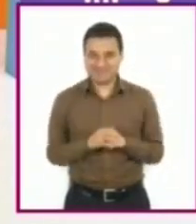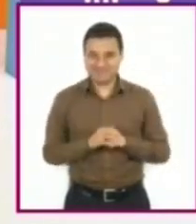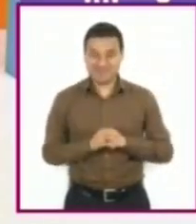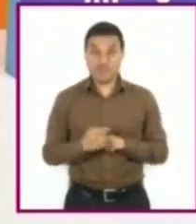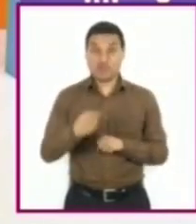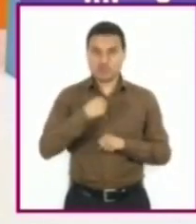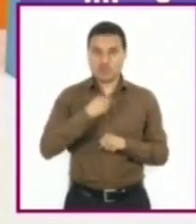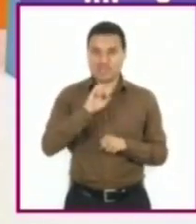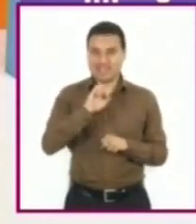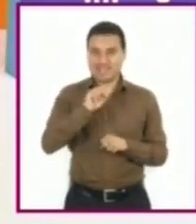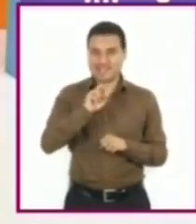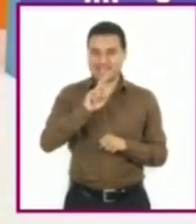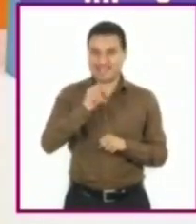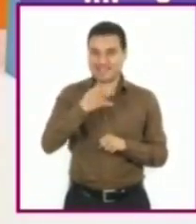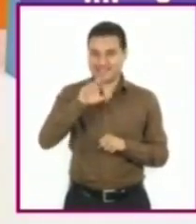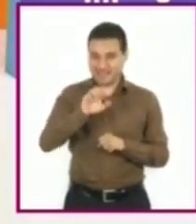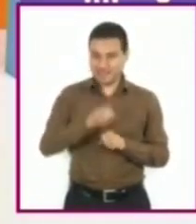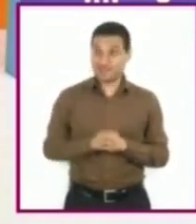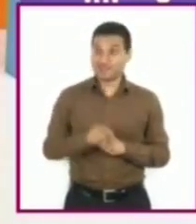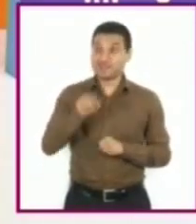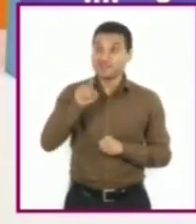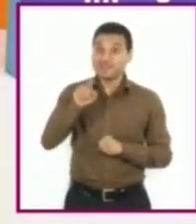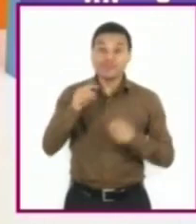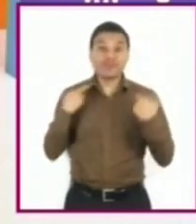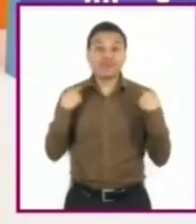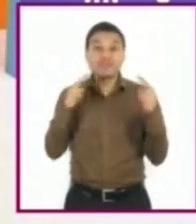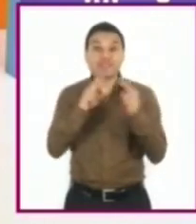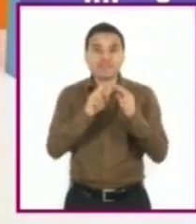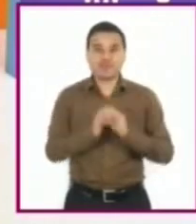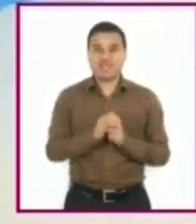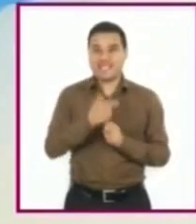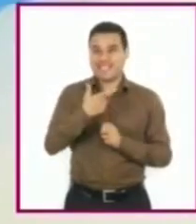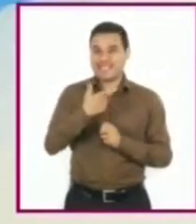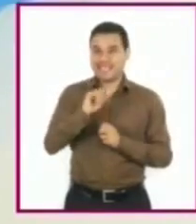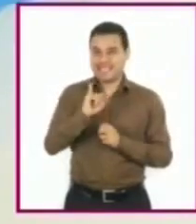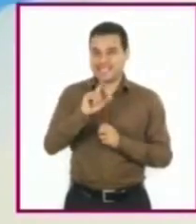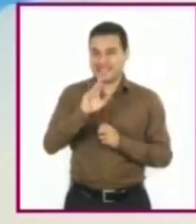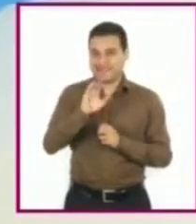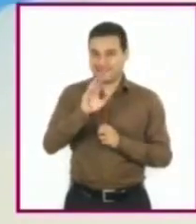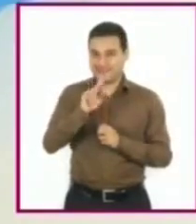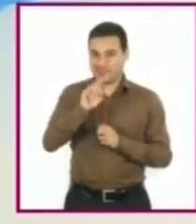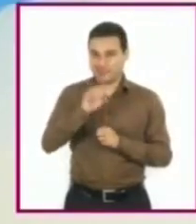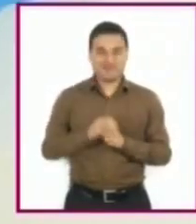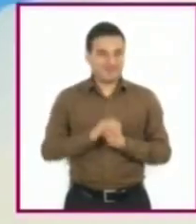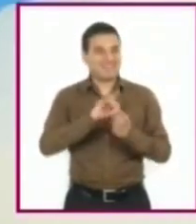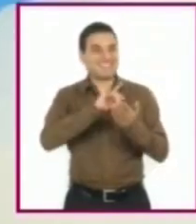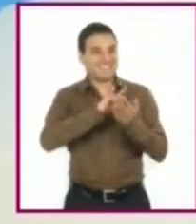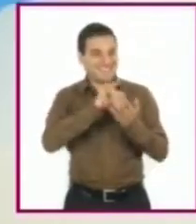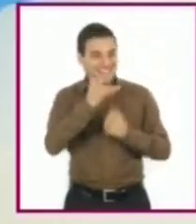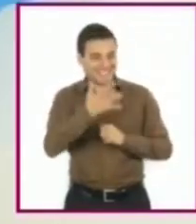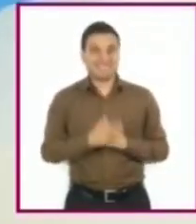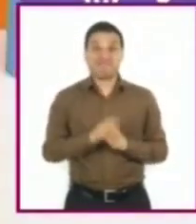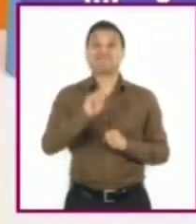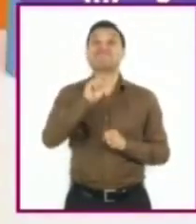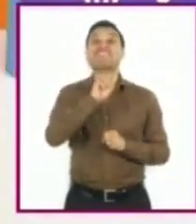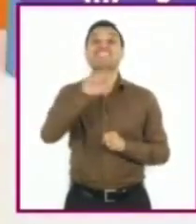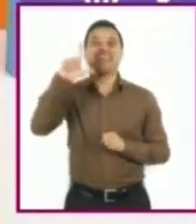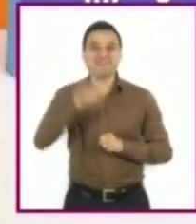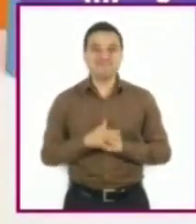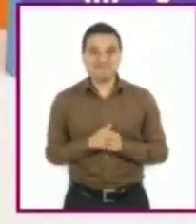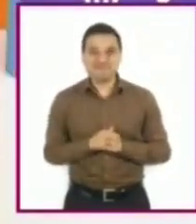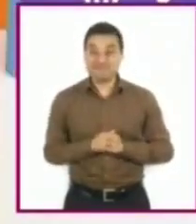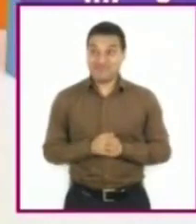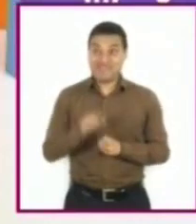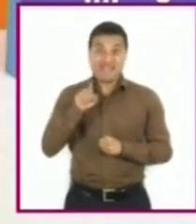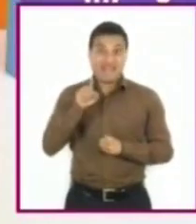soy Enrique Rodal y está con nosotros el maestro Gilberto García Moreno. Gracias, Enrique. ¿Qué tal? El maestro